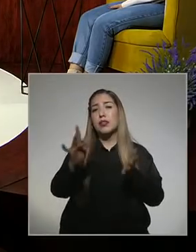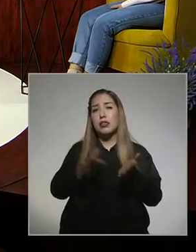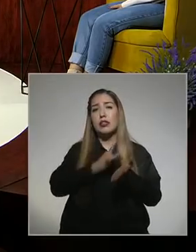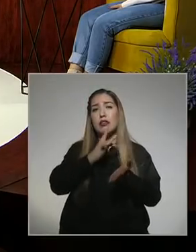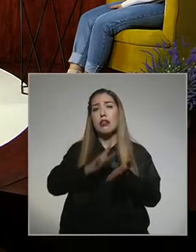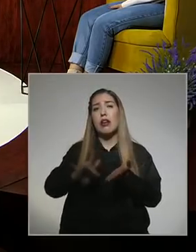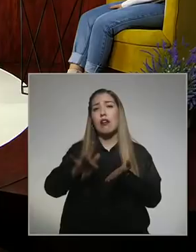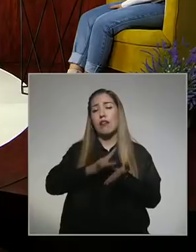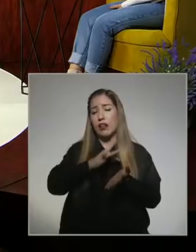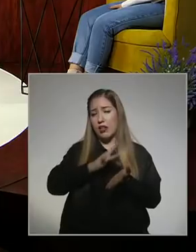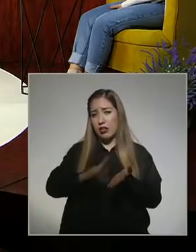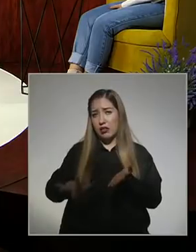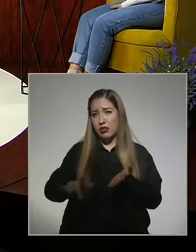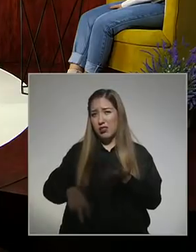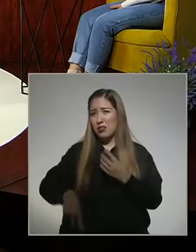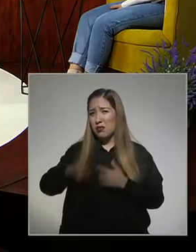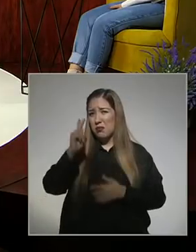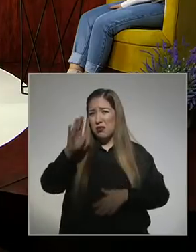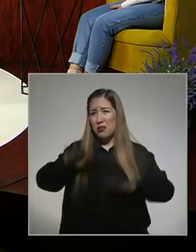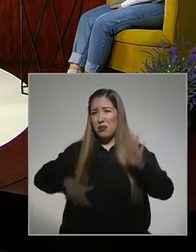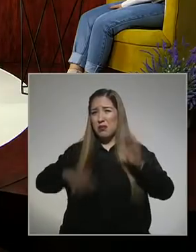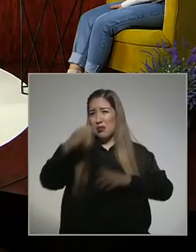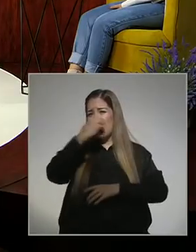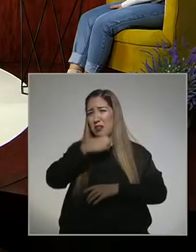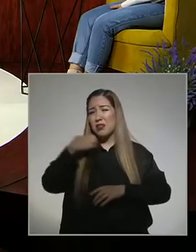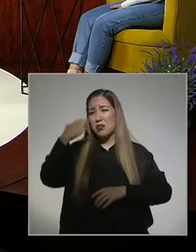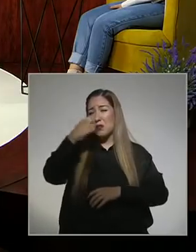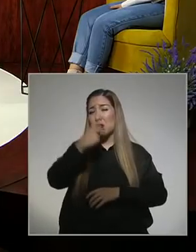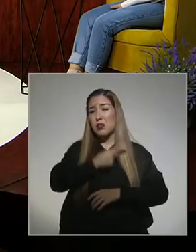cuando les da tabletas son de la escuela y son para uso